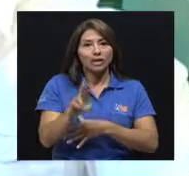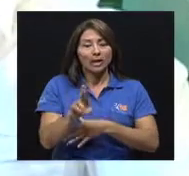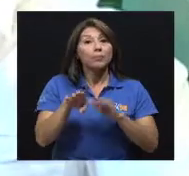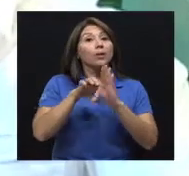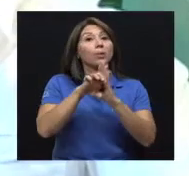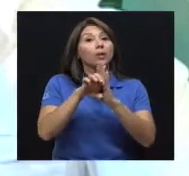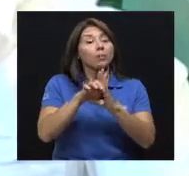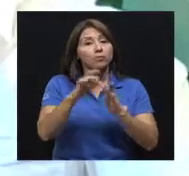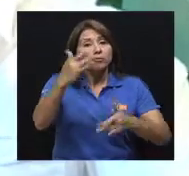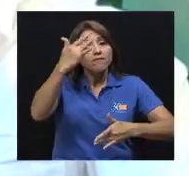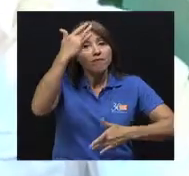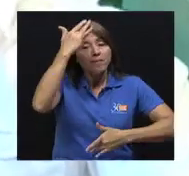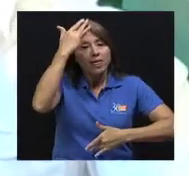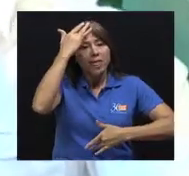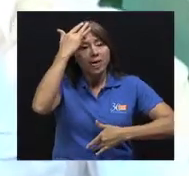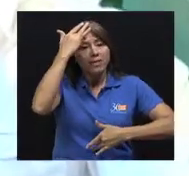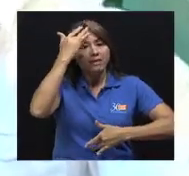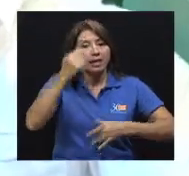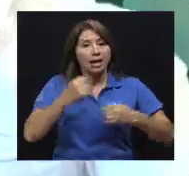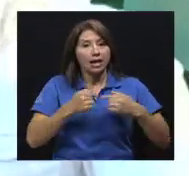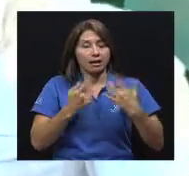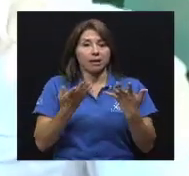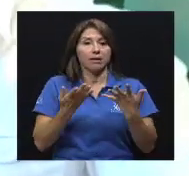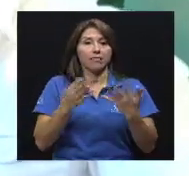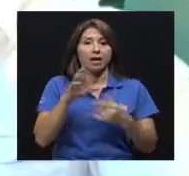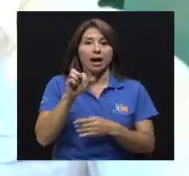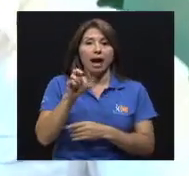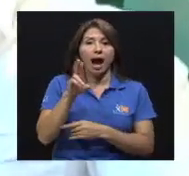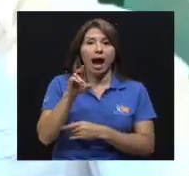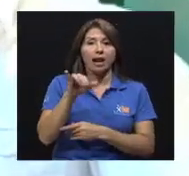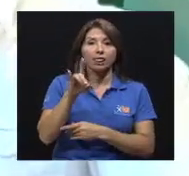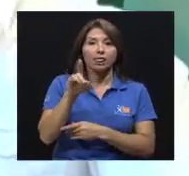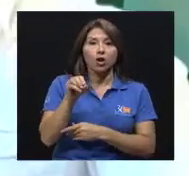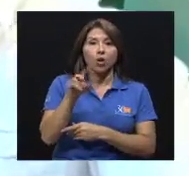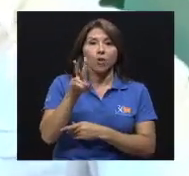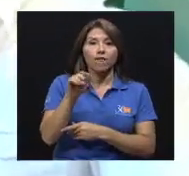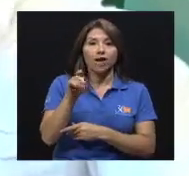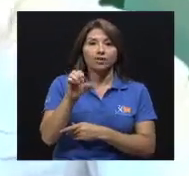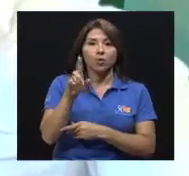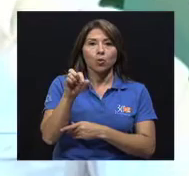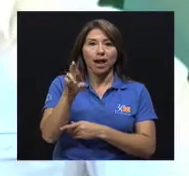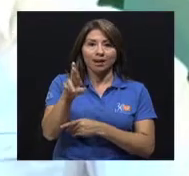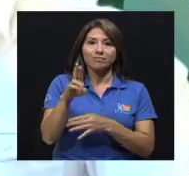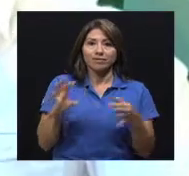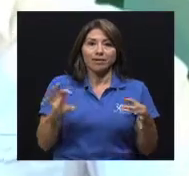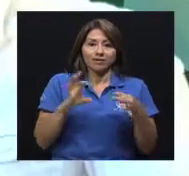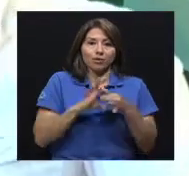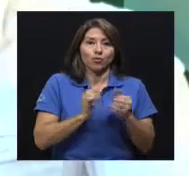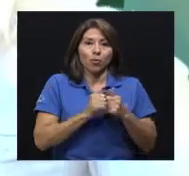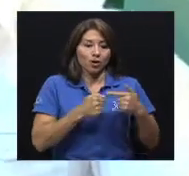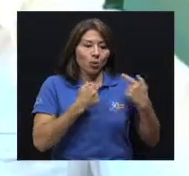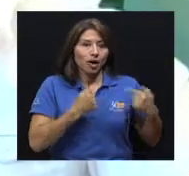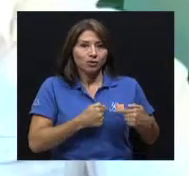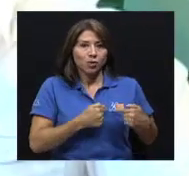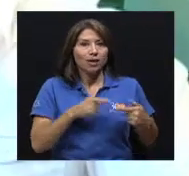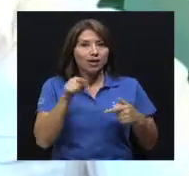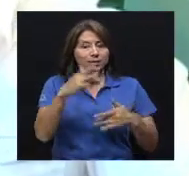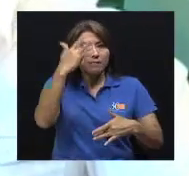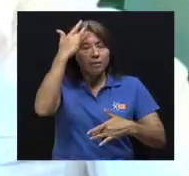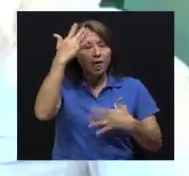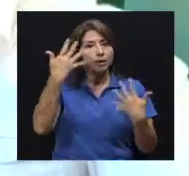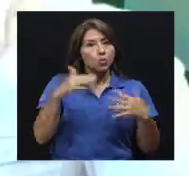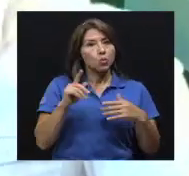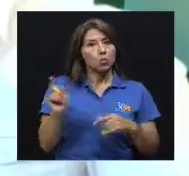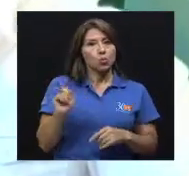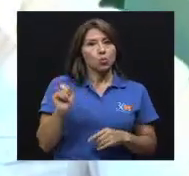enfermedades cardiovasculares relacionadas con el corazón, por supuesto, también han venido aquí a alzar esa voz de